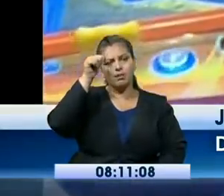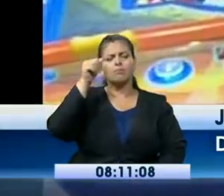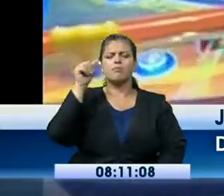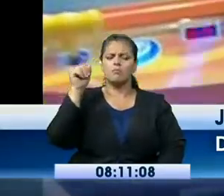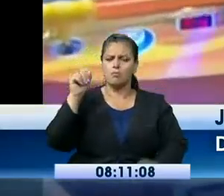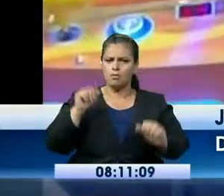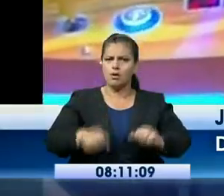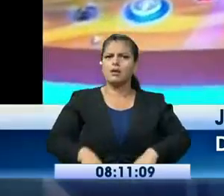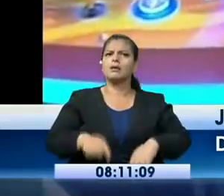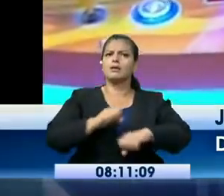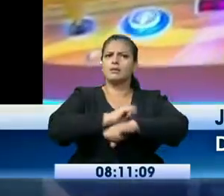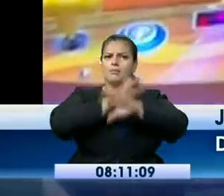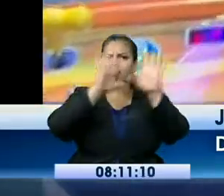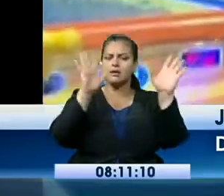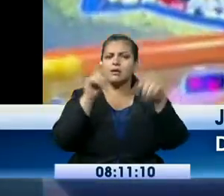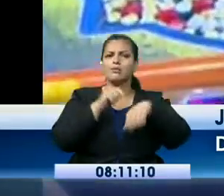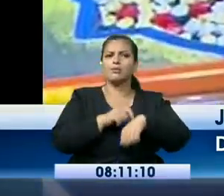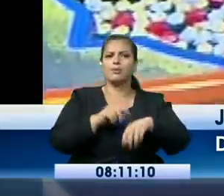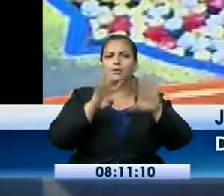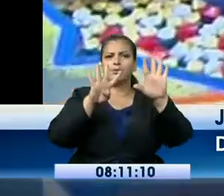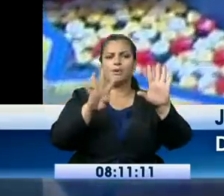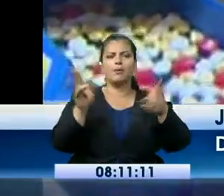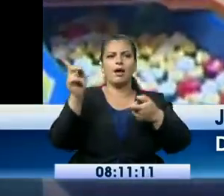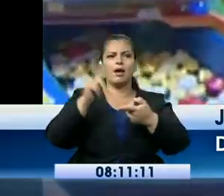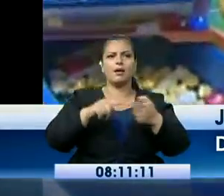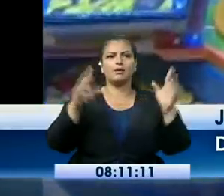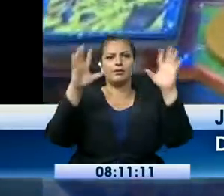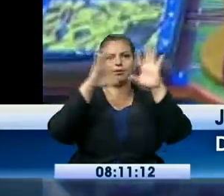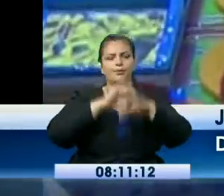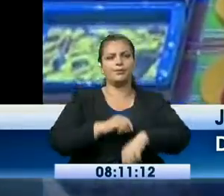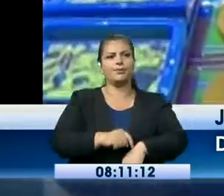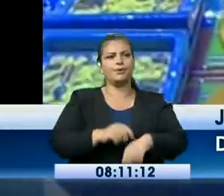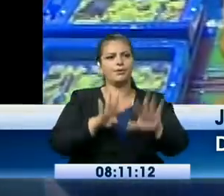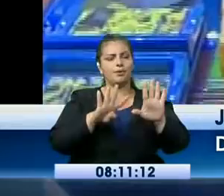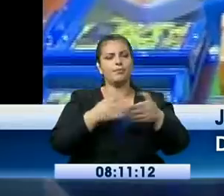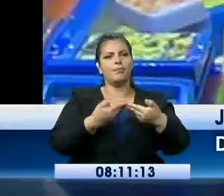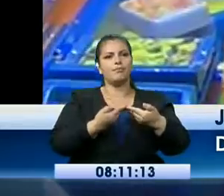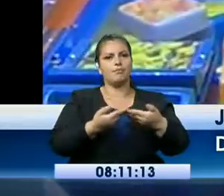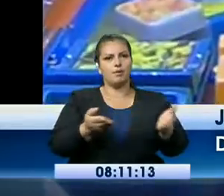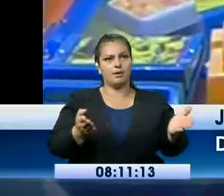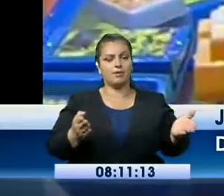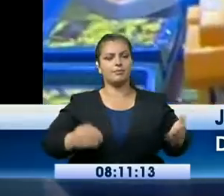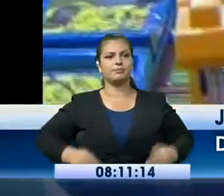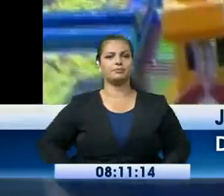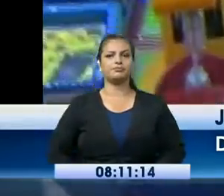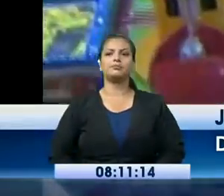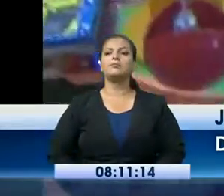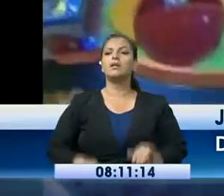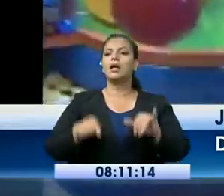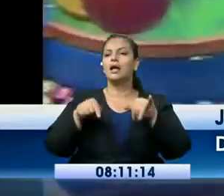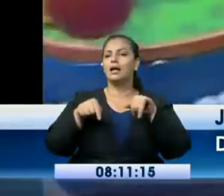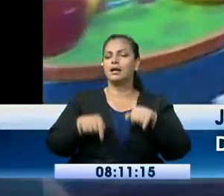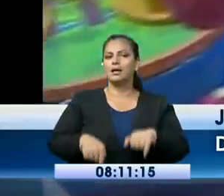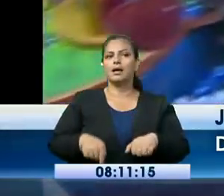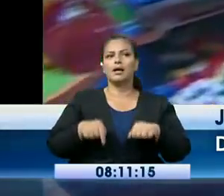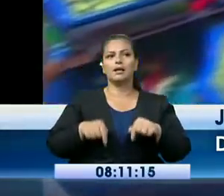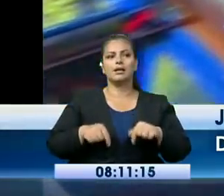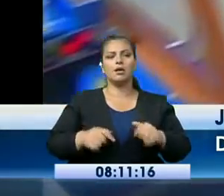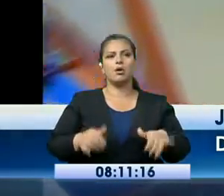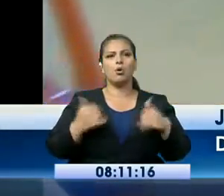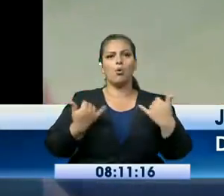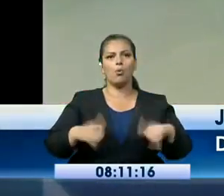y cómo las personas pueden acceder a ellos bueno hay diferentes tipos de juegos hay juegos de carreras hay juegos incluso con hologramas